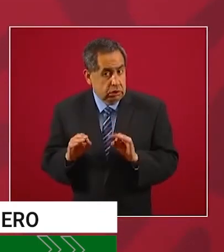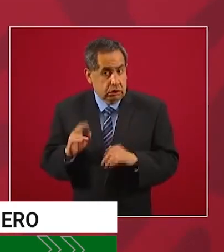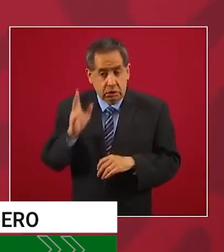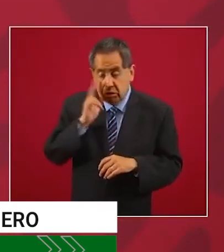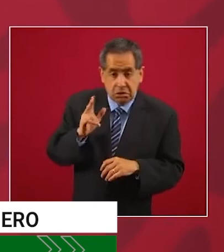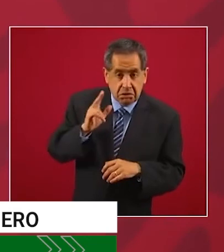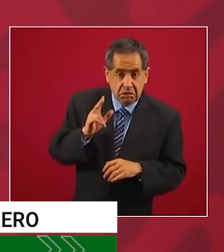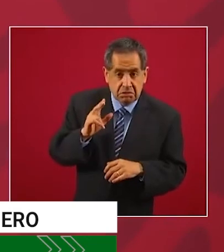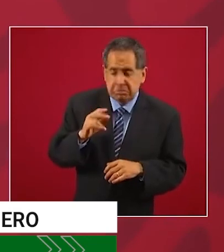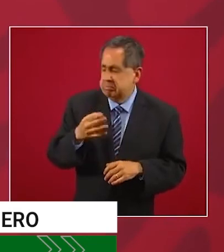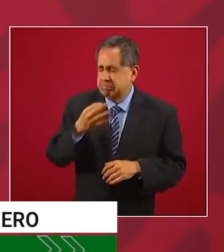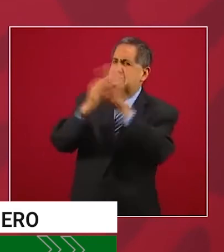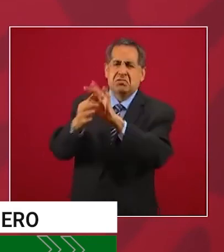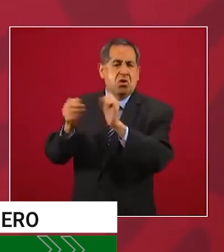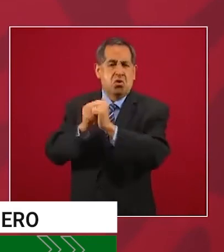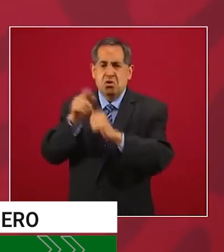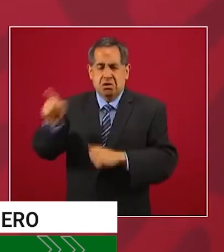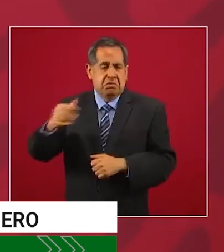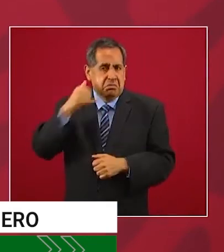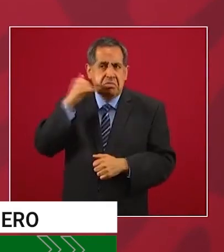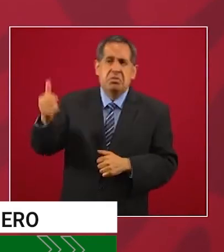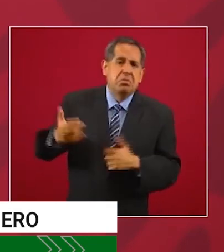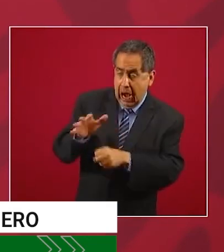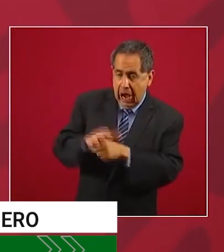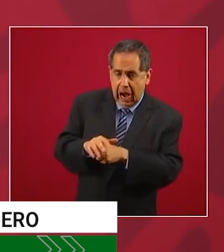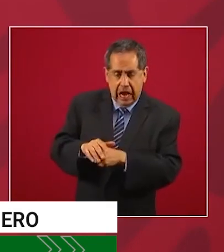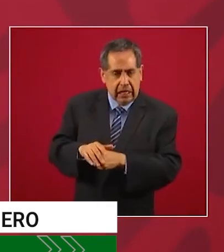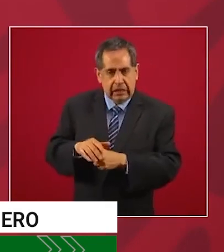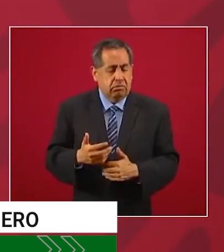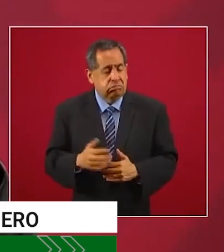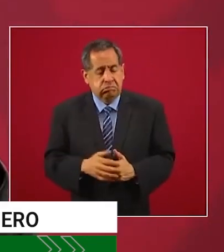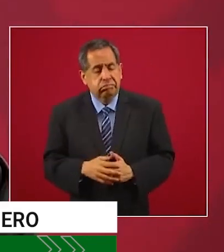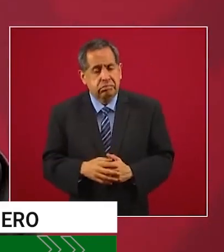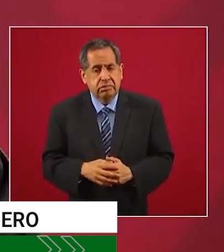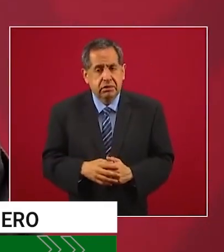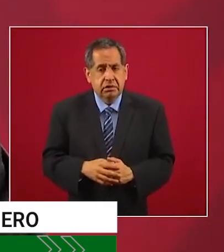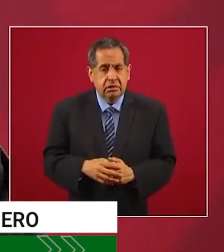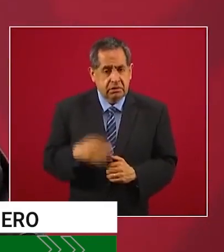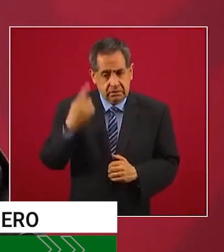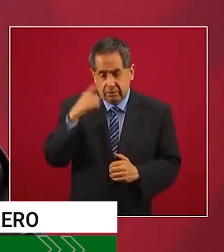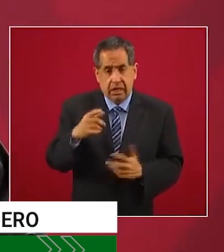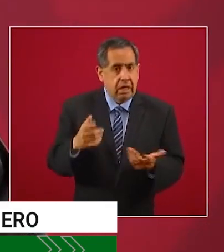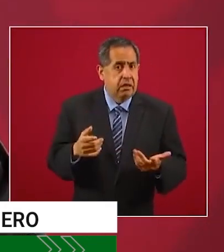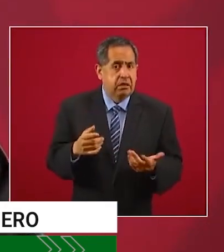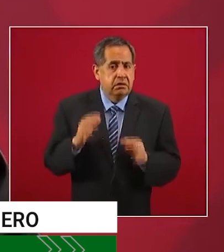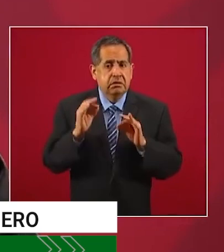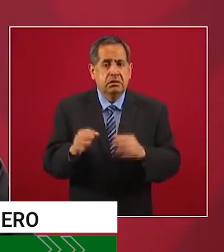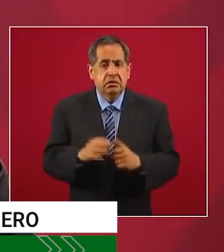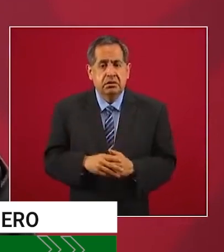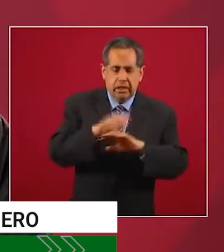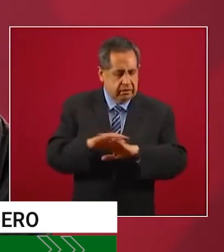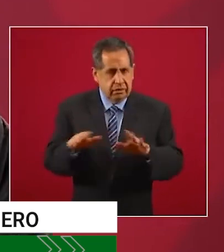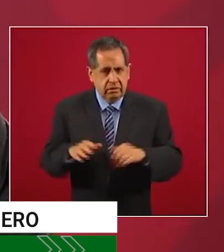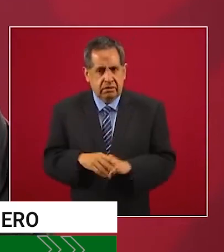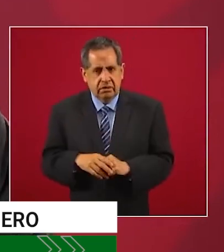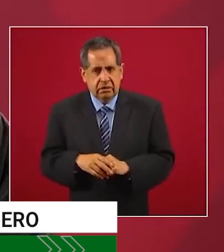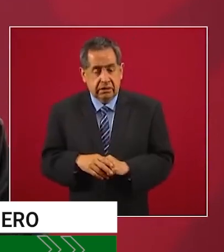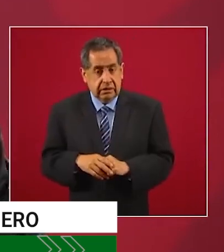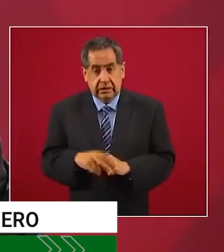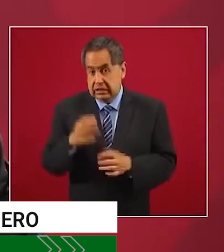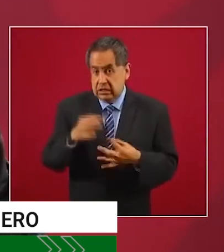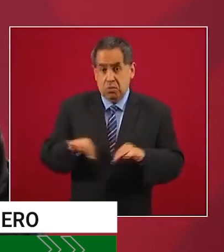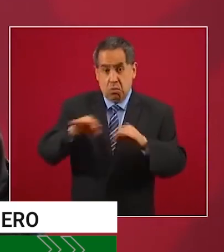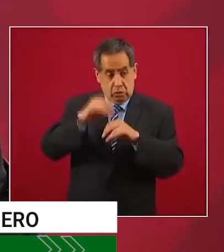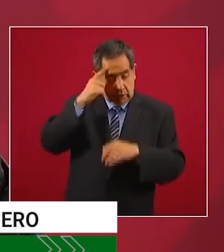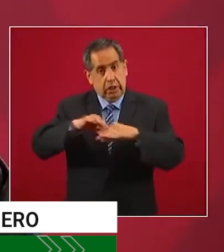eficaz, establecemos comunicación. Y si hay disponibilidad, adelante. Y para que no quede duda de la importancia que